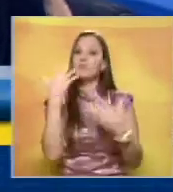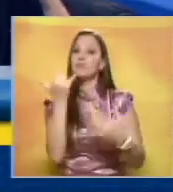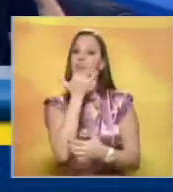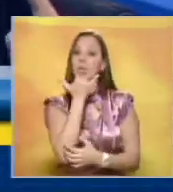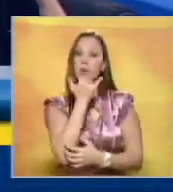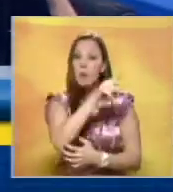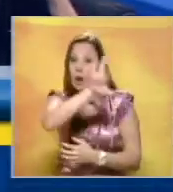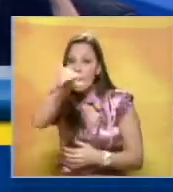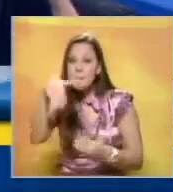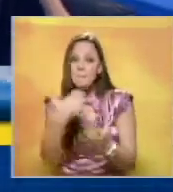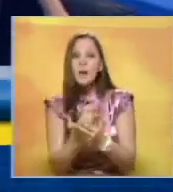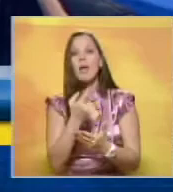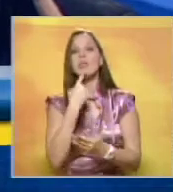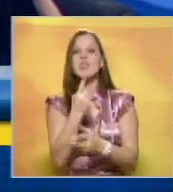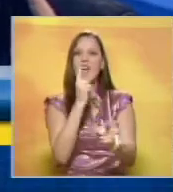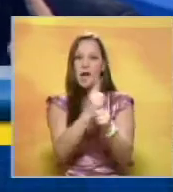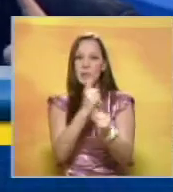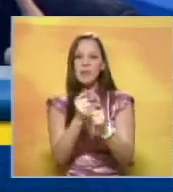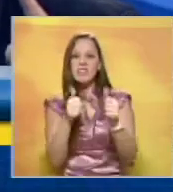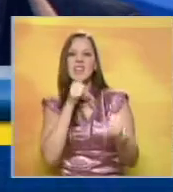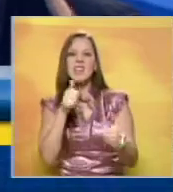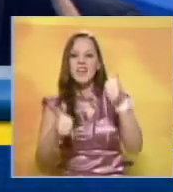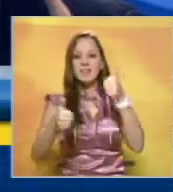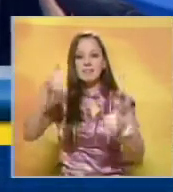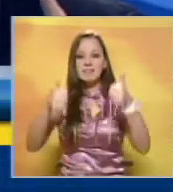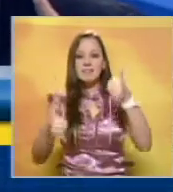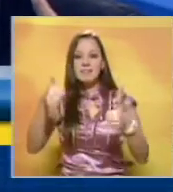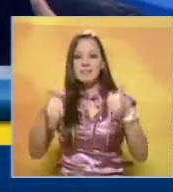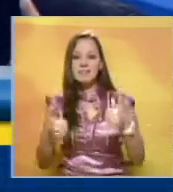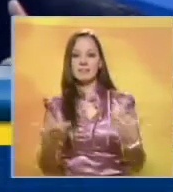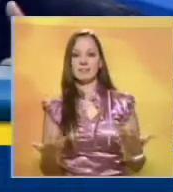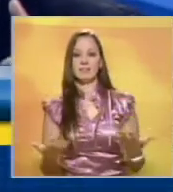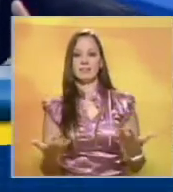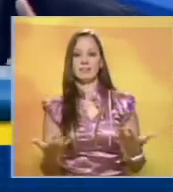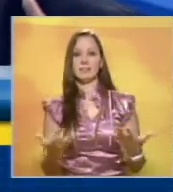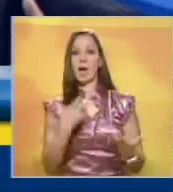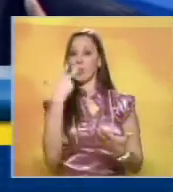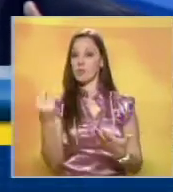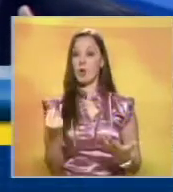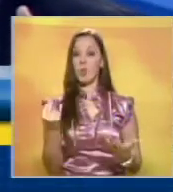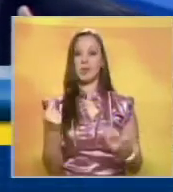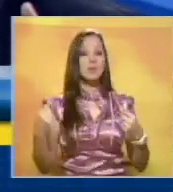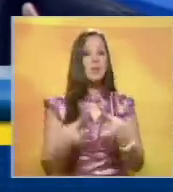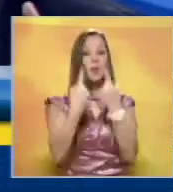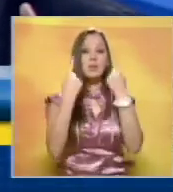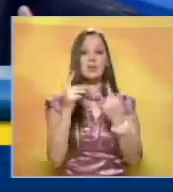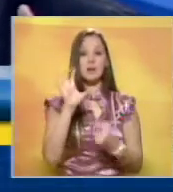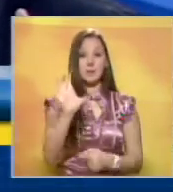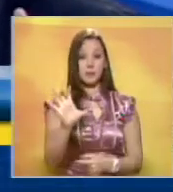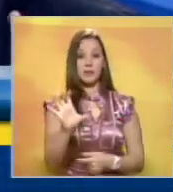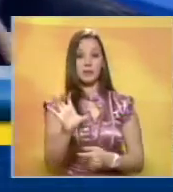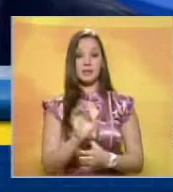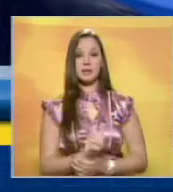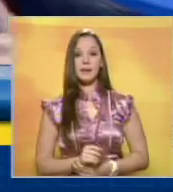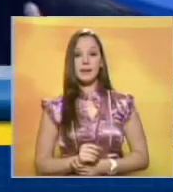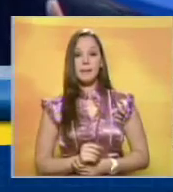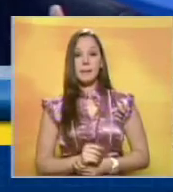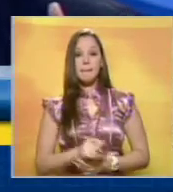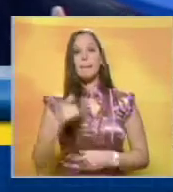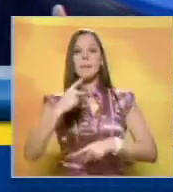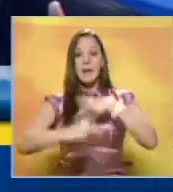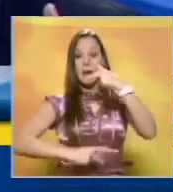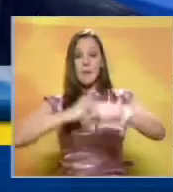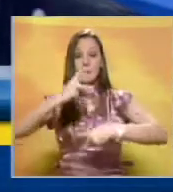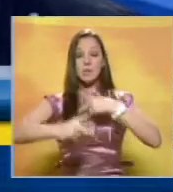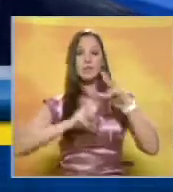proceso de diálogo como un pulso para ver quién le saca ventaja al otro. Eso es antipatriótico, eso es desleal con Venezuela. El